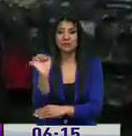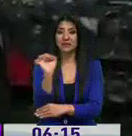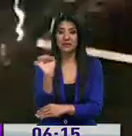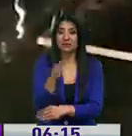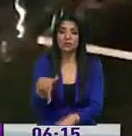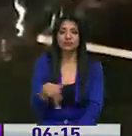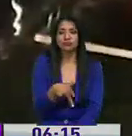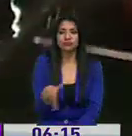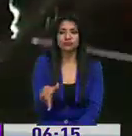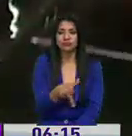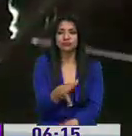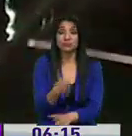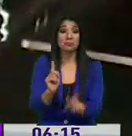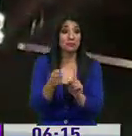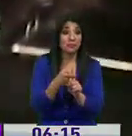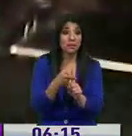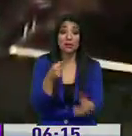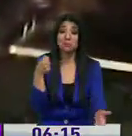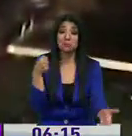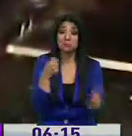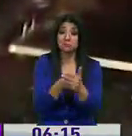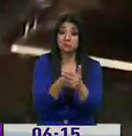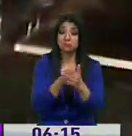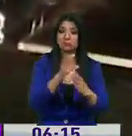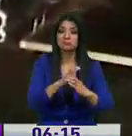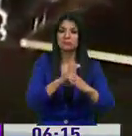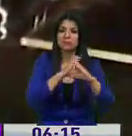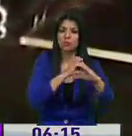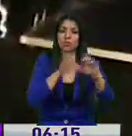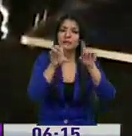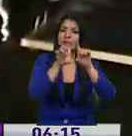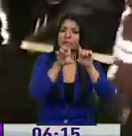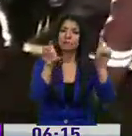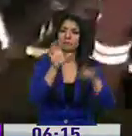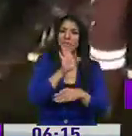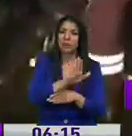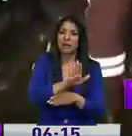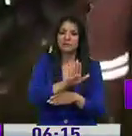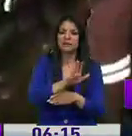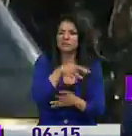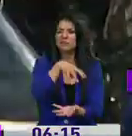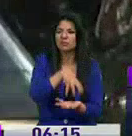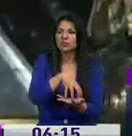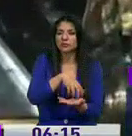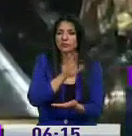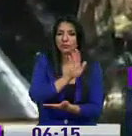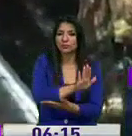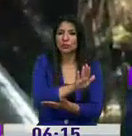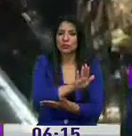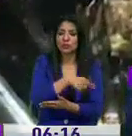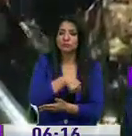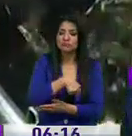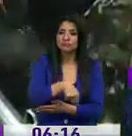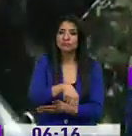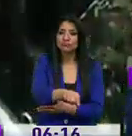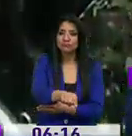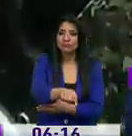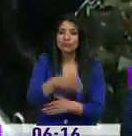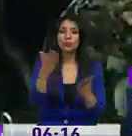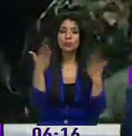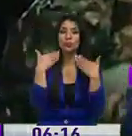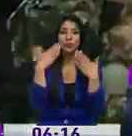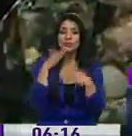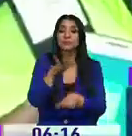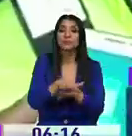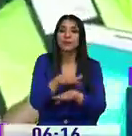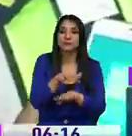viajaban se impactara contra un bus de una cooperativa de transporte interprovincial que cubría la ruta guayaquil machala